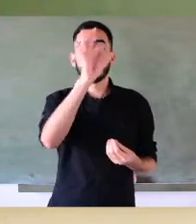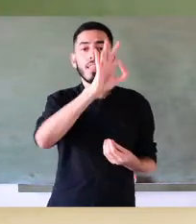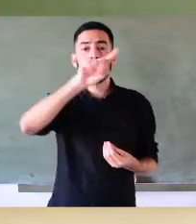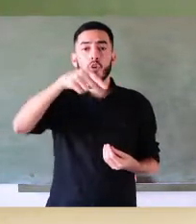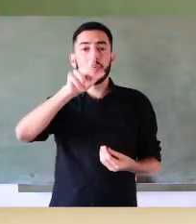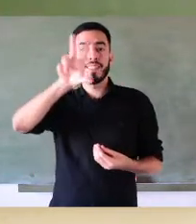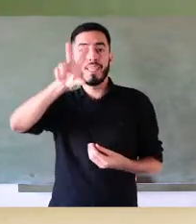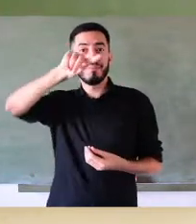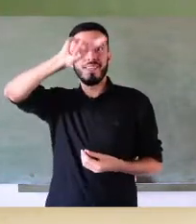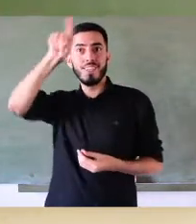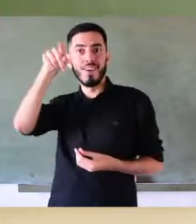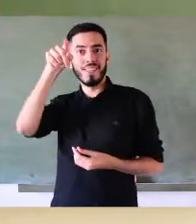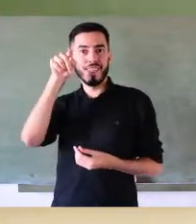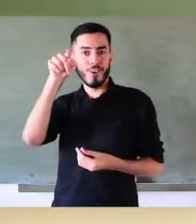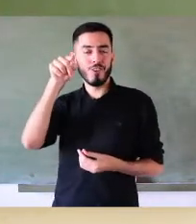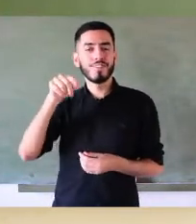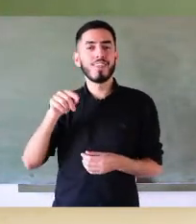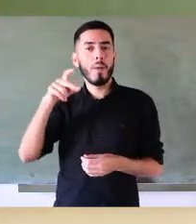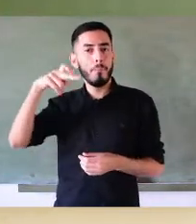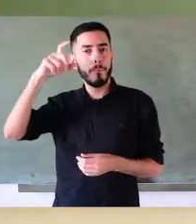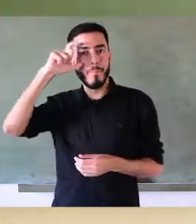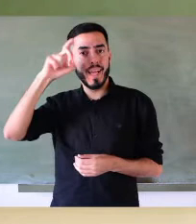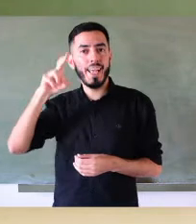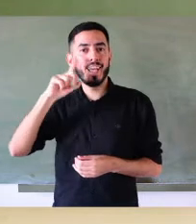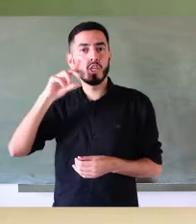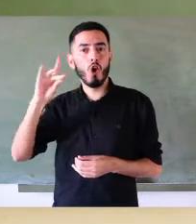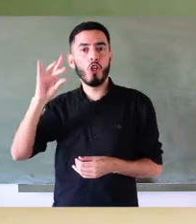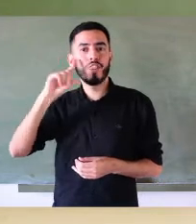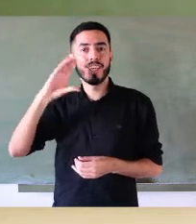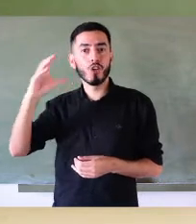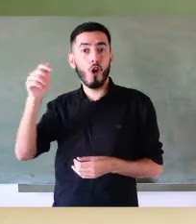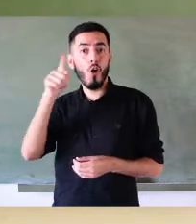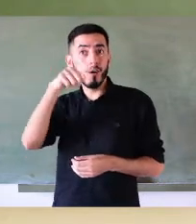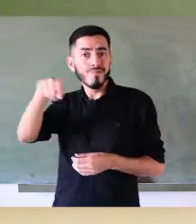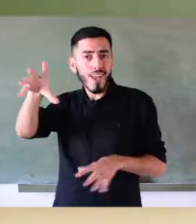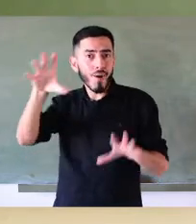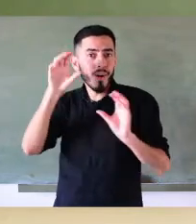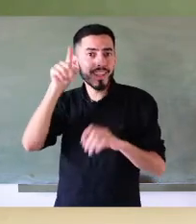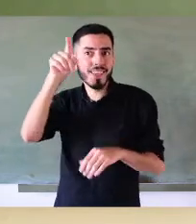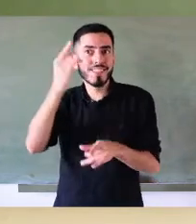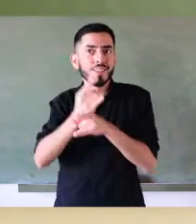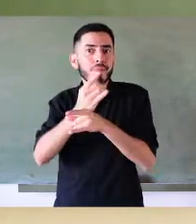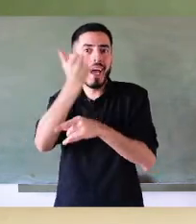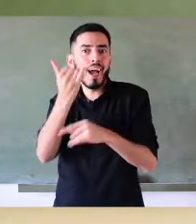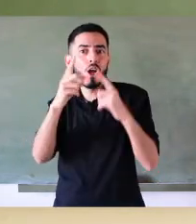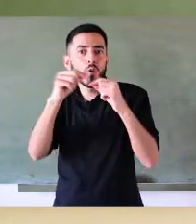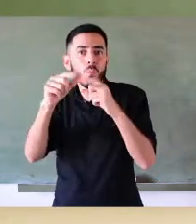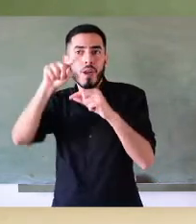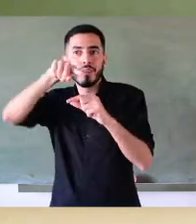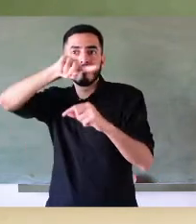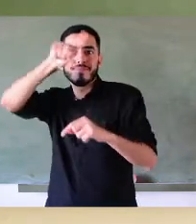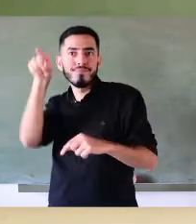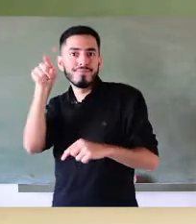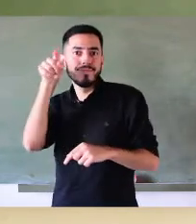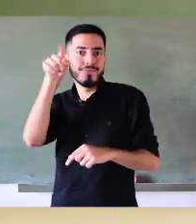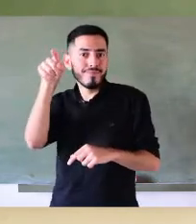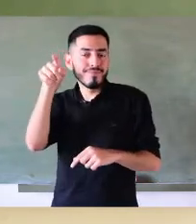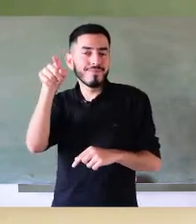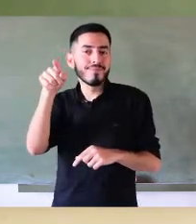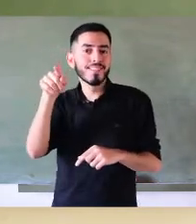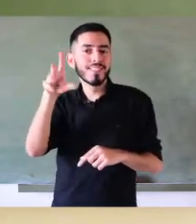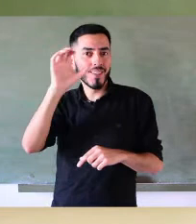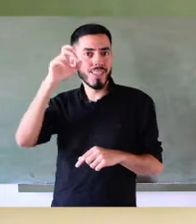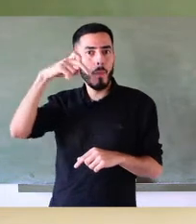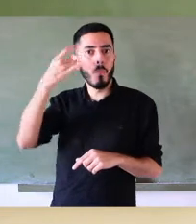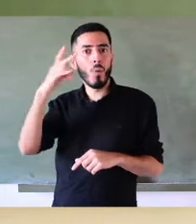periódico. Observen y tengan en cuenta que siempre que tengamos una expresión decimal periódica, ya sea pura o mixta,